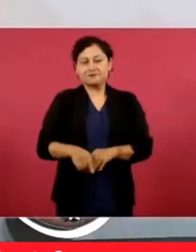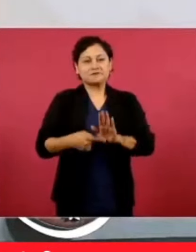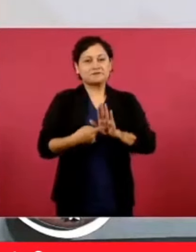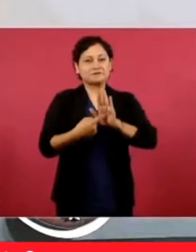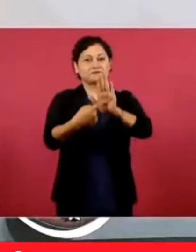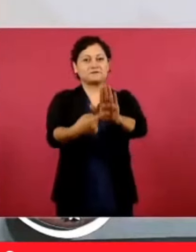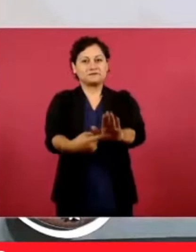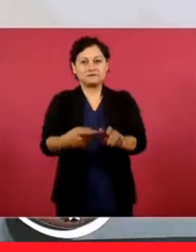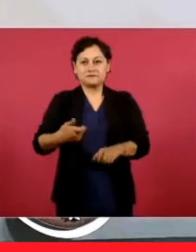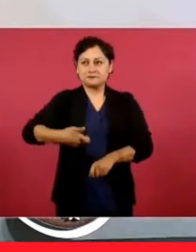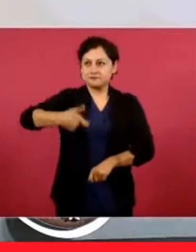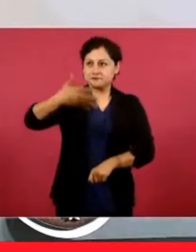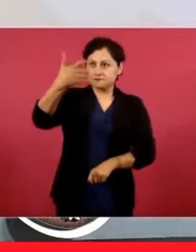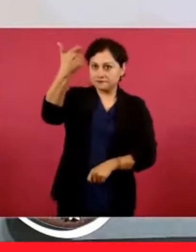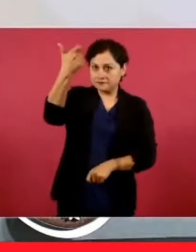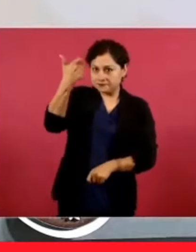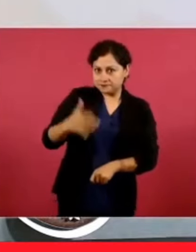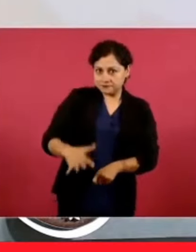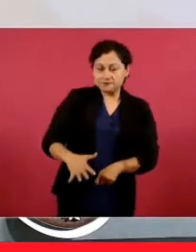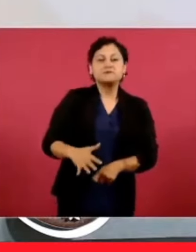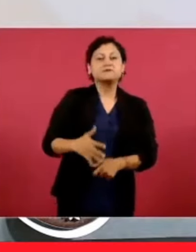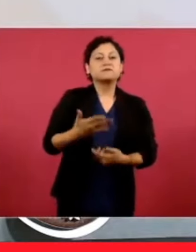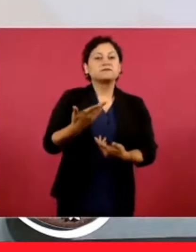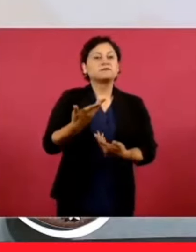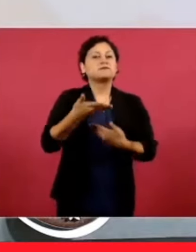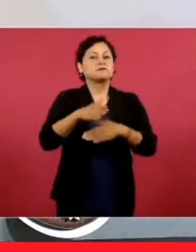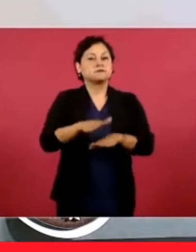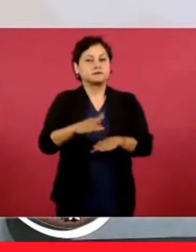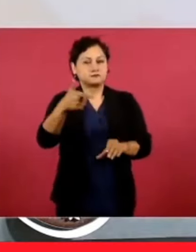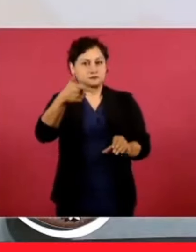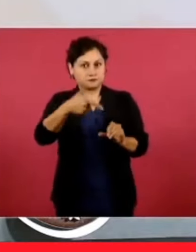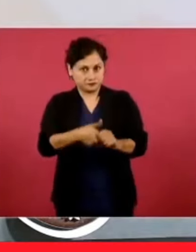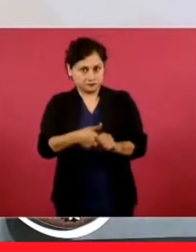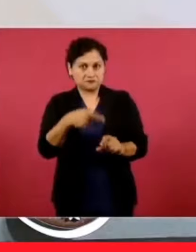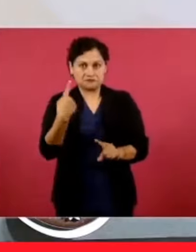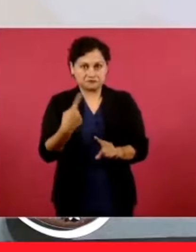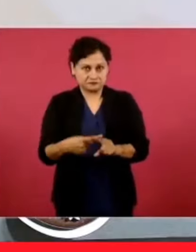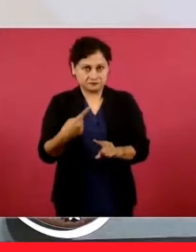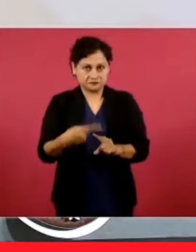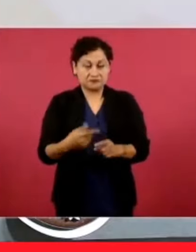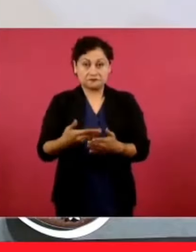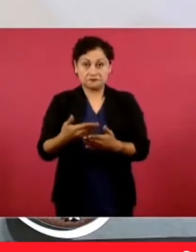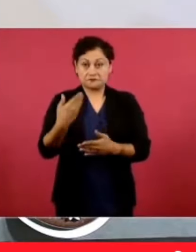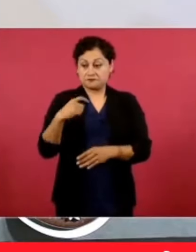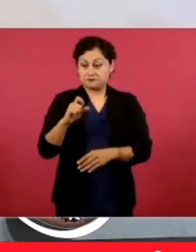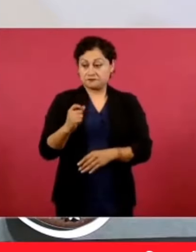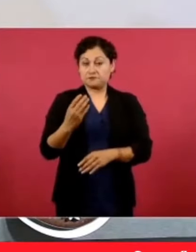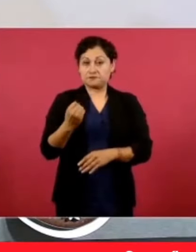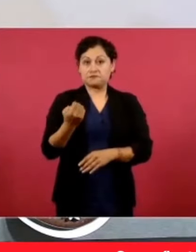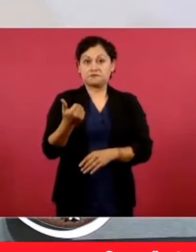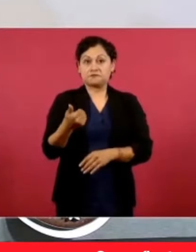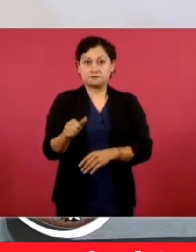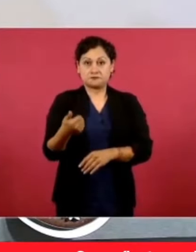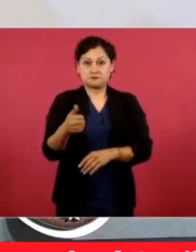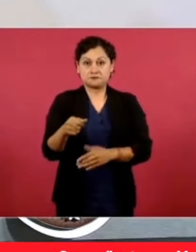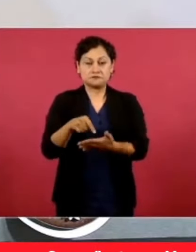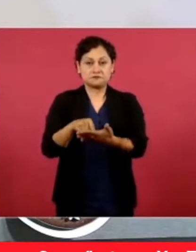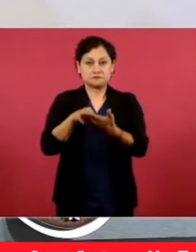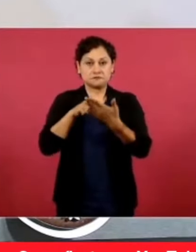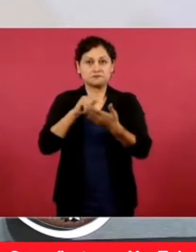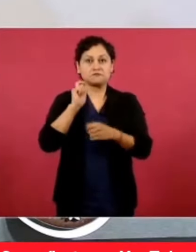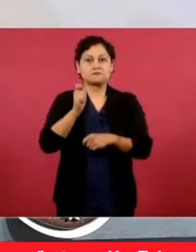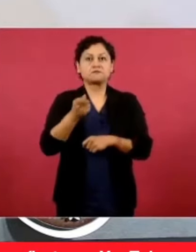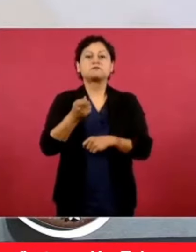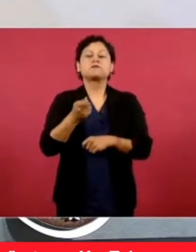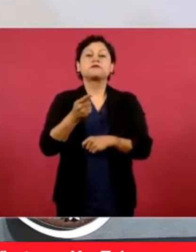los combustibles y comentamos que para el día 29 de agosto tuvimos el reporte de la mezcla mexicana de petróleo a